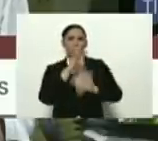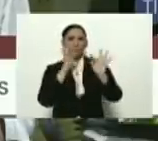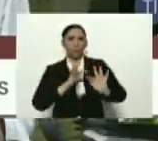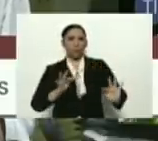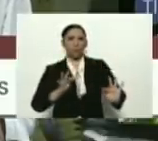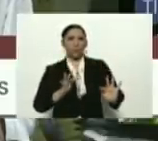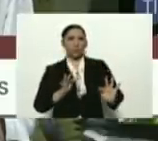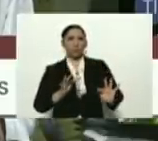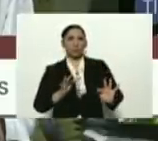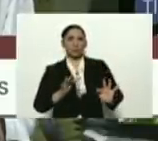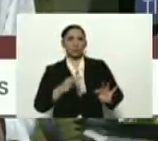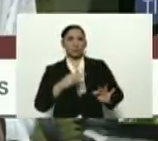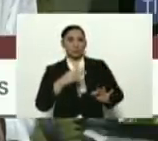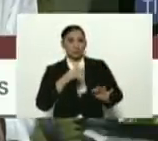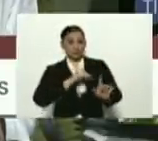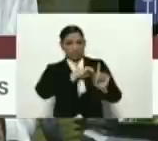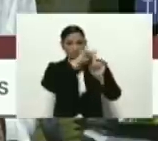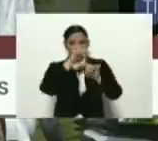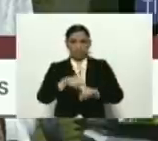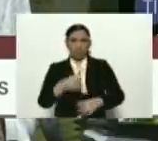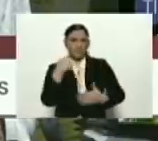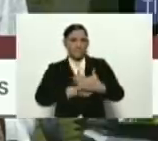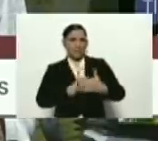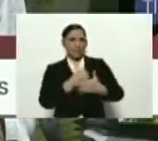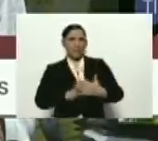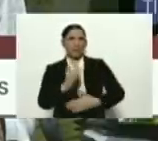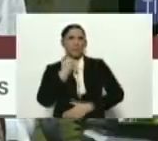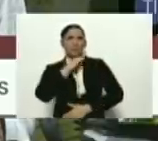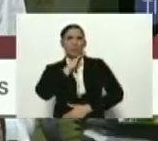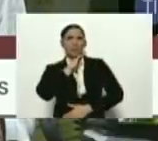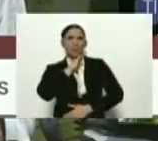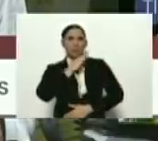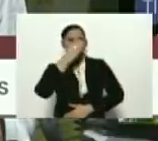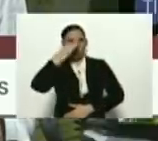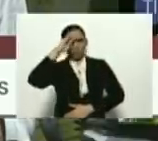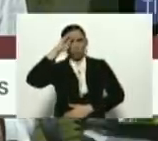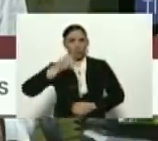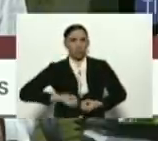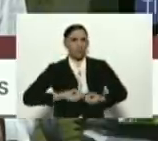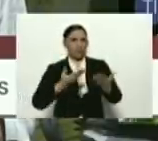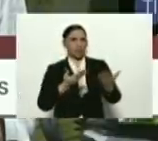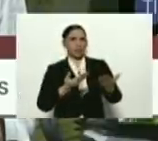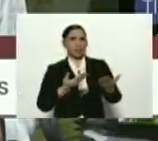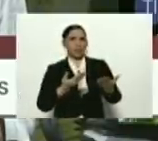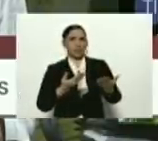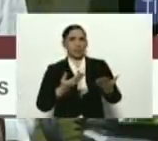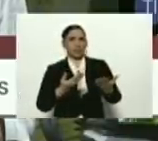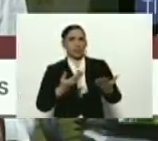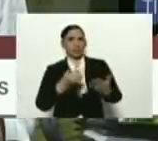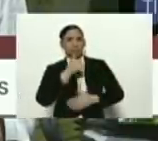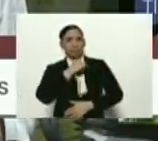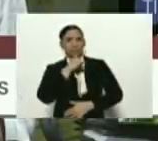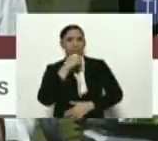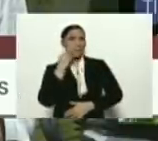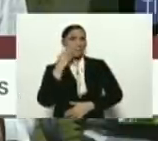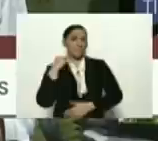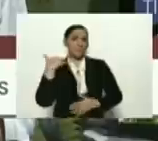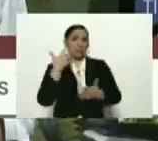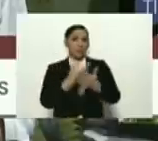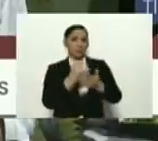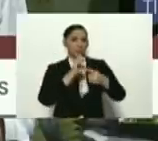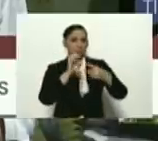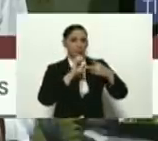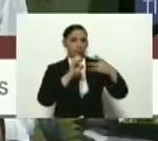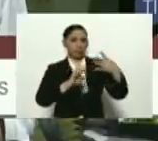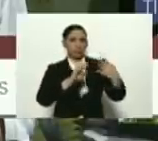efectiva de ganarle la pelea a la pandemia. Cuba ofrece modestamente las experiencias de nuestra